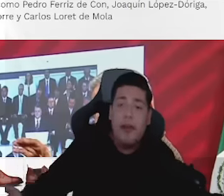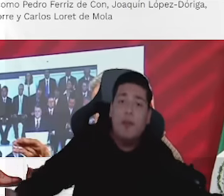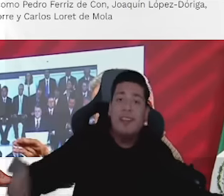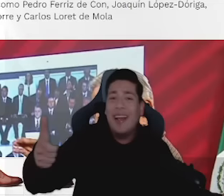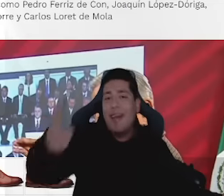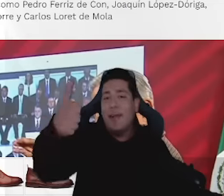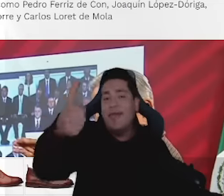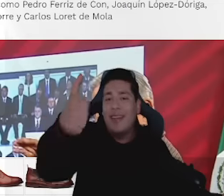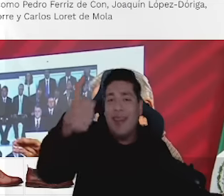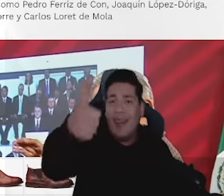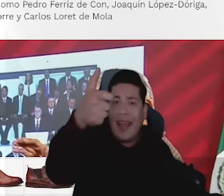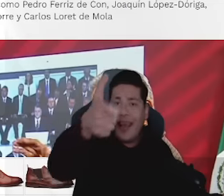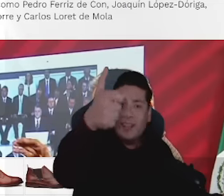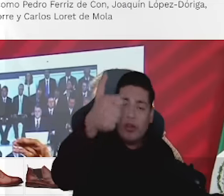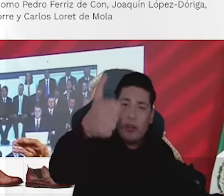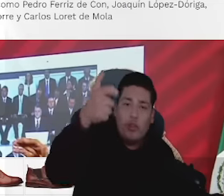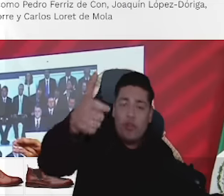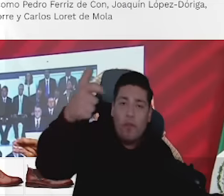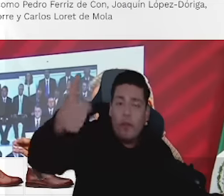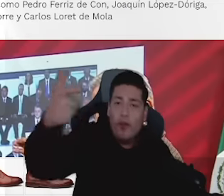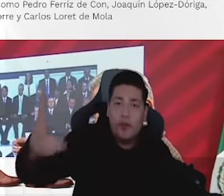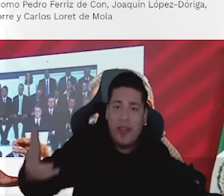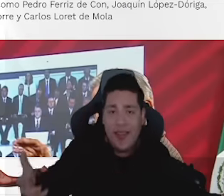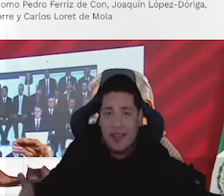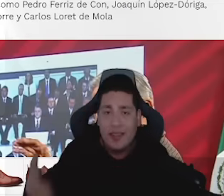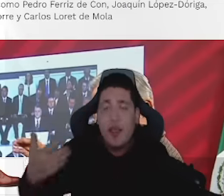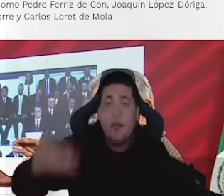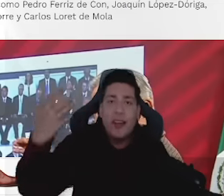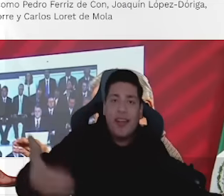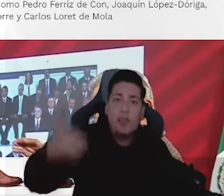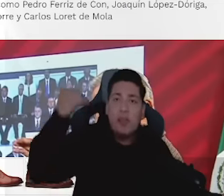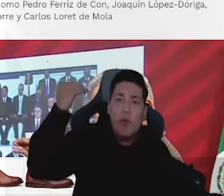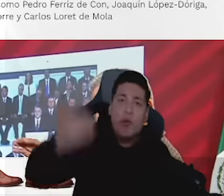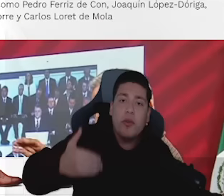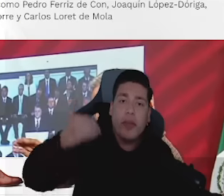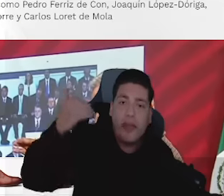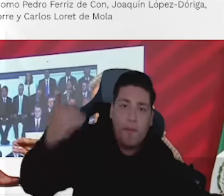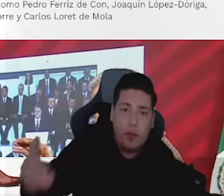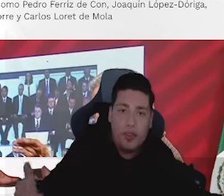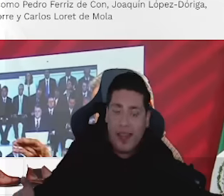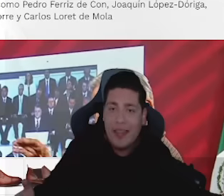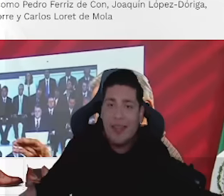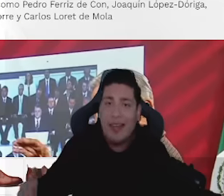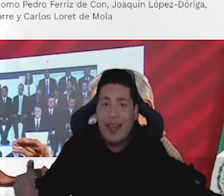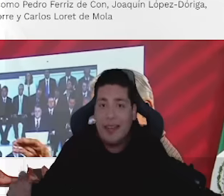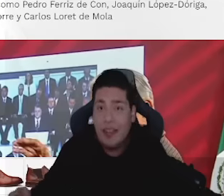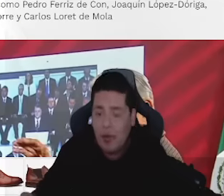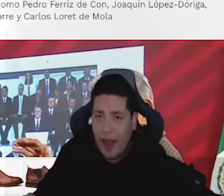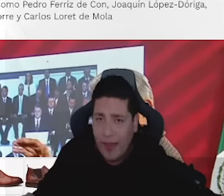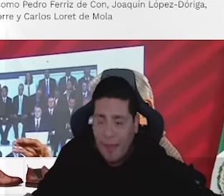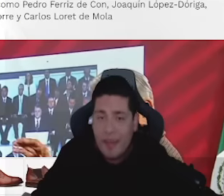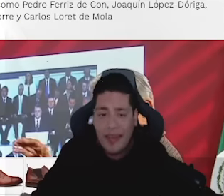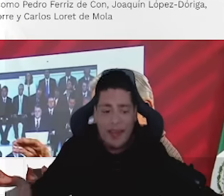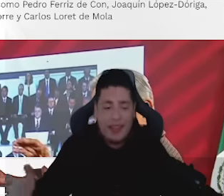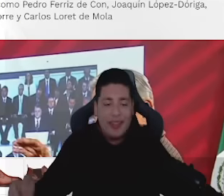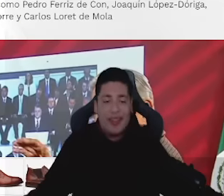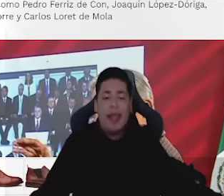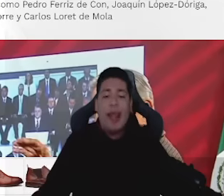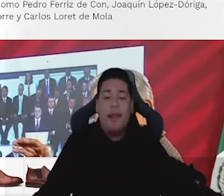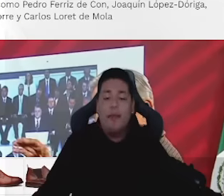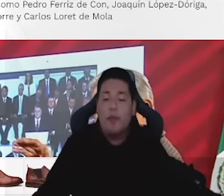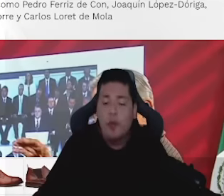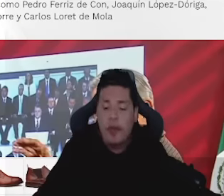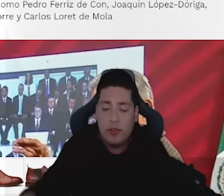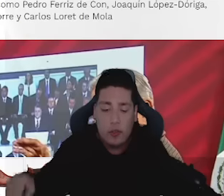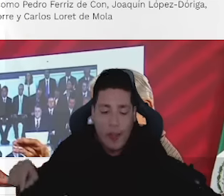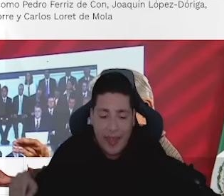buscaban pues era mantener esto el cochupo los billetes porque eso es lo único que le importa esta clase dorada que existe